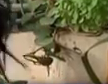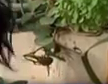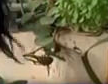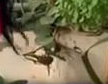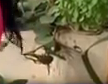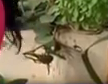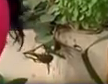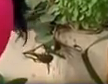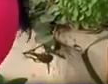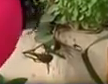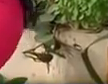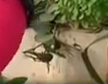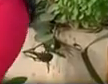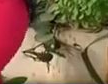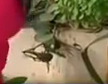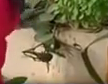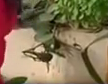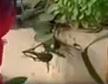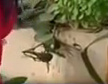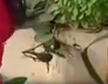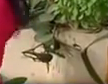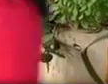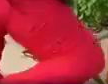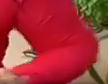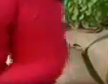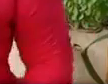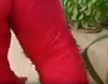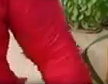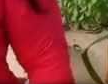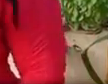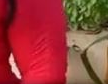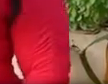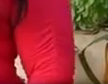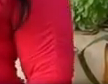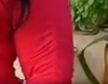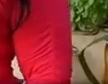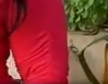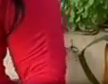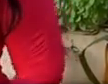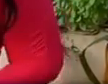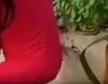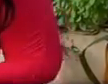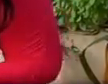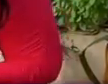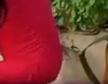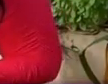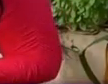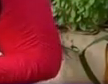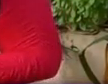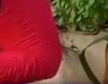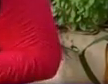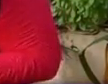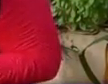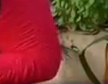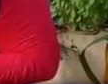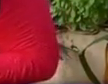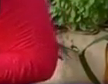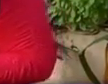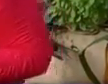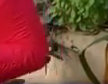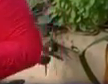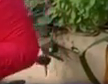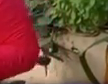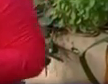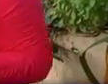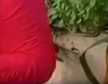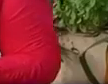Ah, ya sé lo que te pasa, ya sé lo que te pasa. Ay, Yovali, no es eso. Es que yo